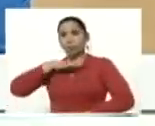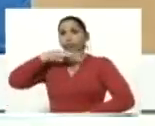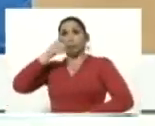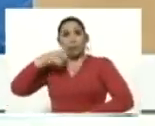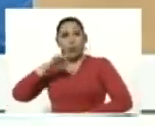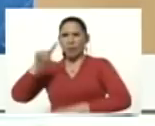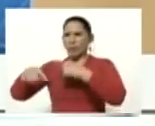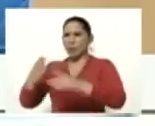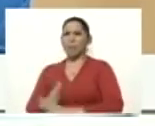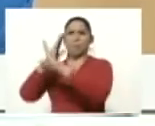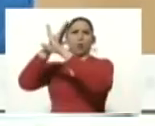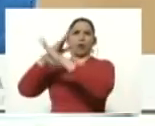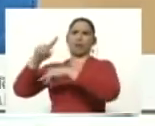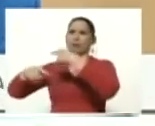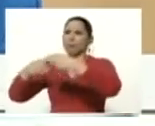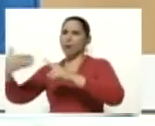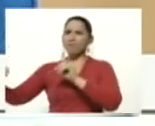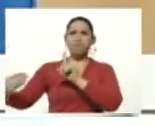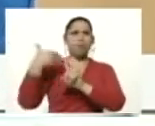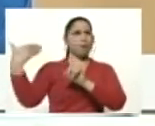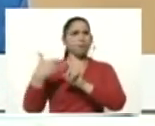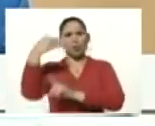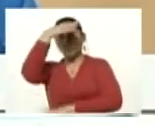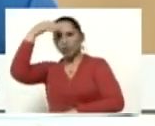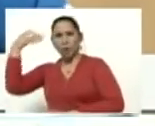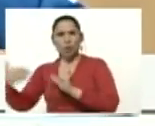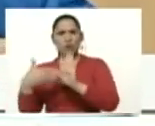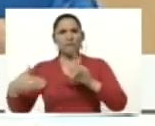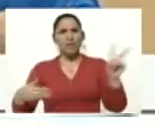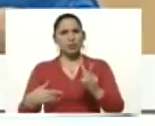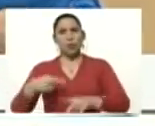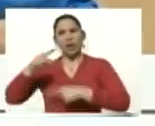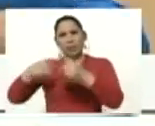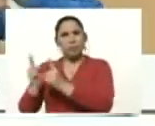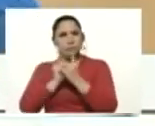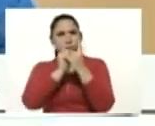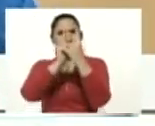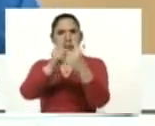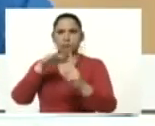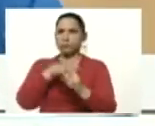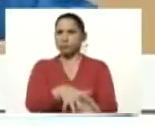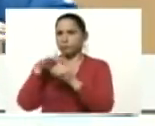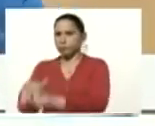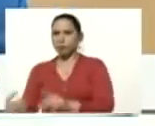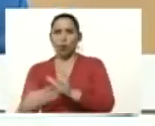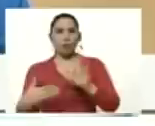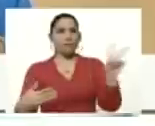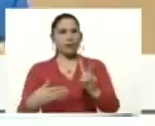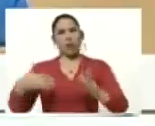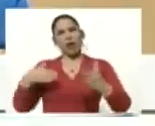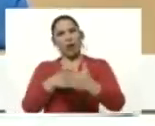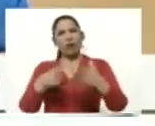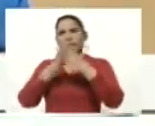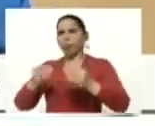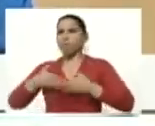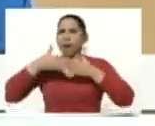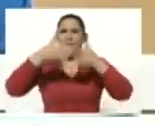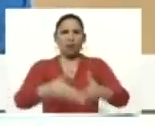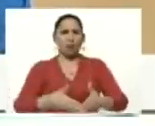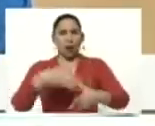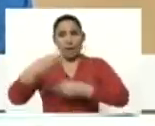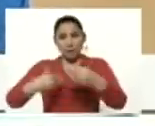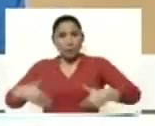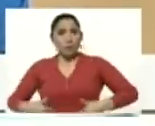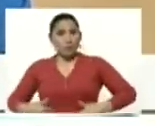del bloqueo, después de las agresiones de Donald Trump, después de la persecución contra Venezuela, contra todos los barcos, si hacemos